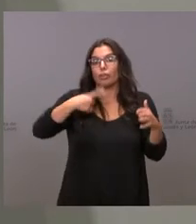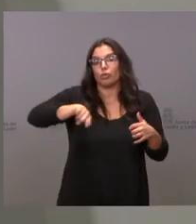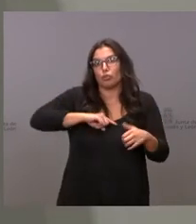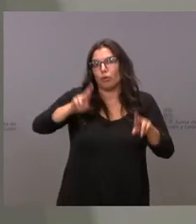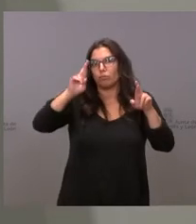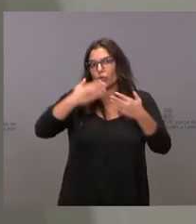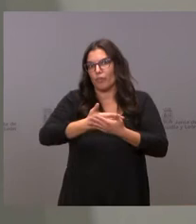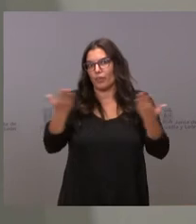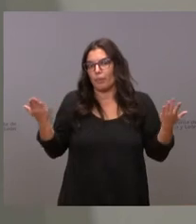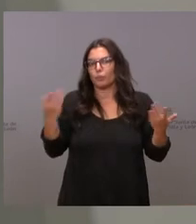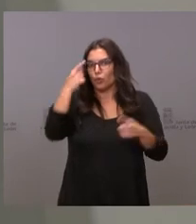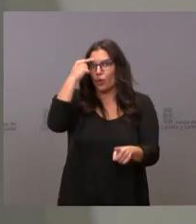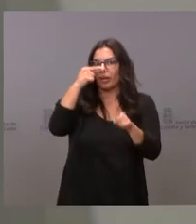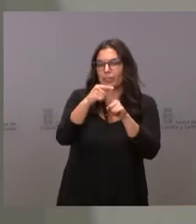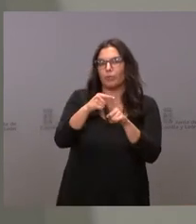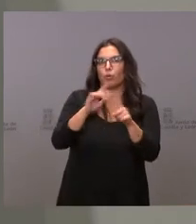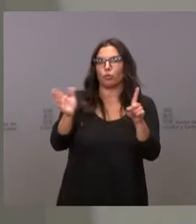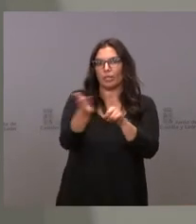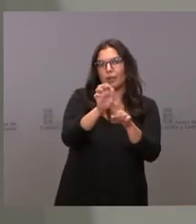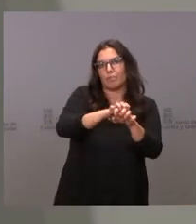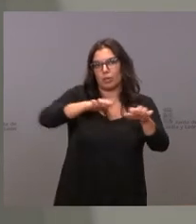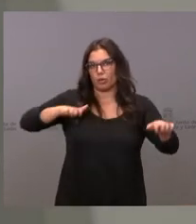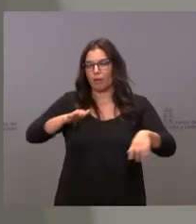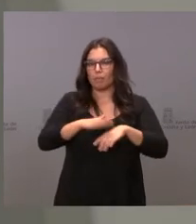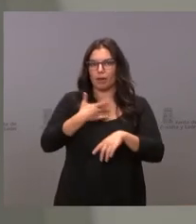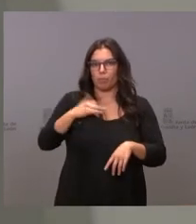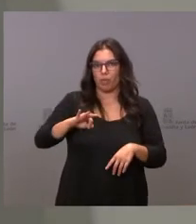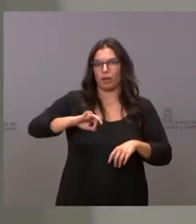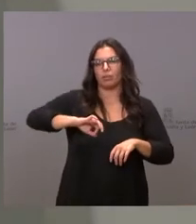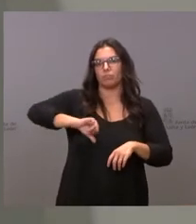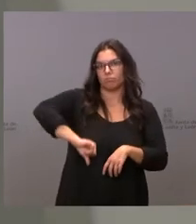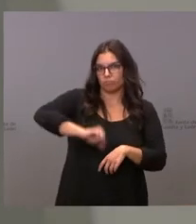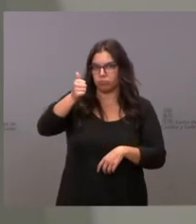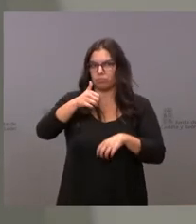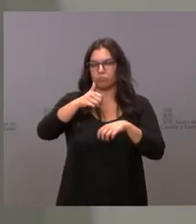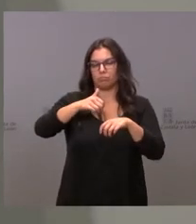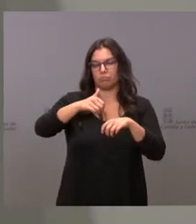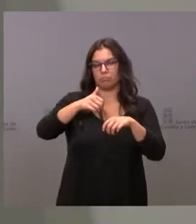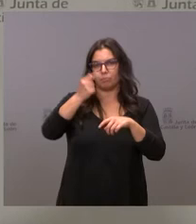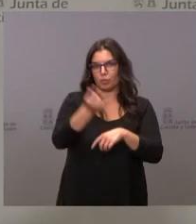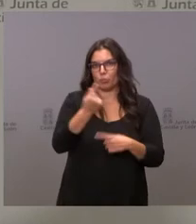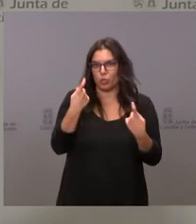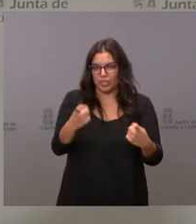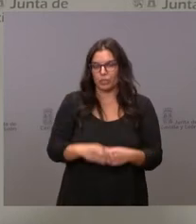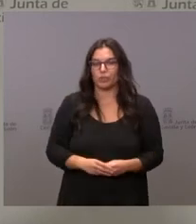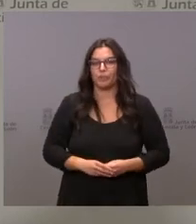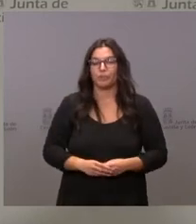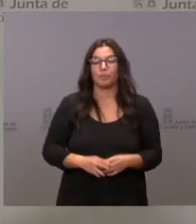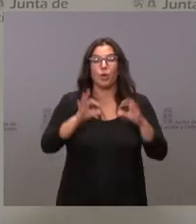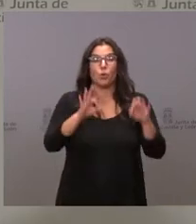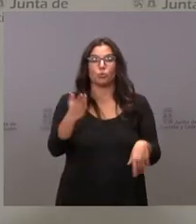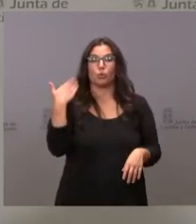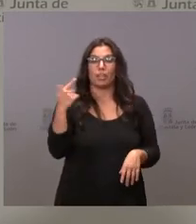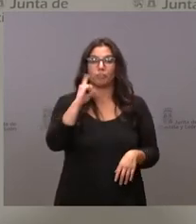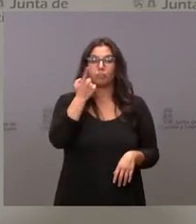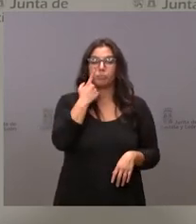confiados en obtener una mayoría para aprobar unos presupuestos necesarios para la comunidad. Ayer precisamente se conocían los datos del